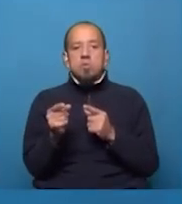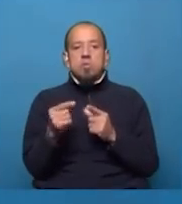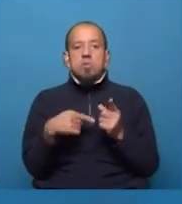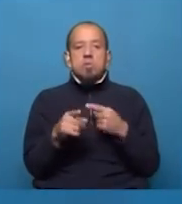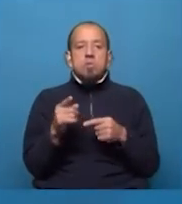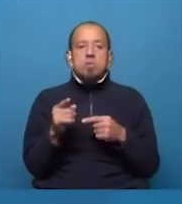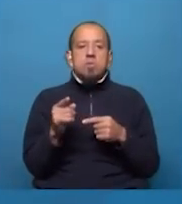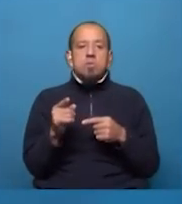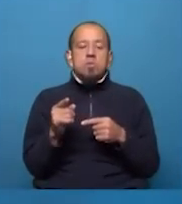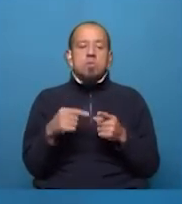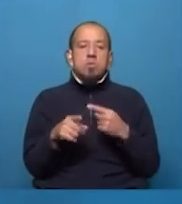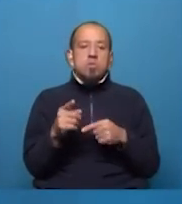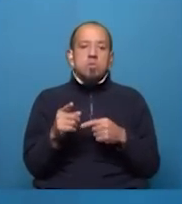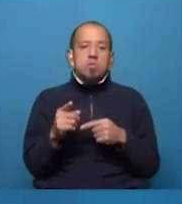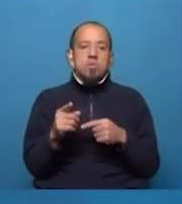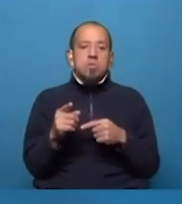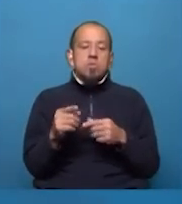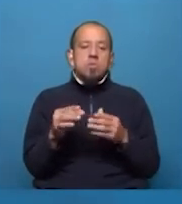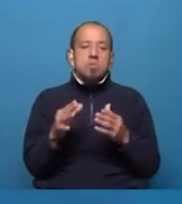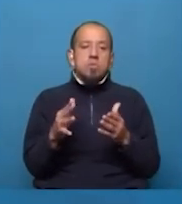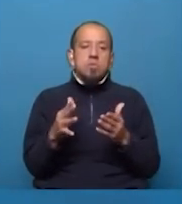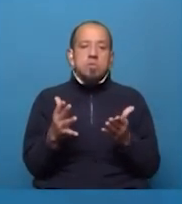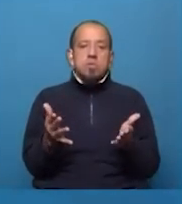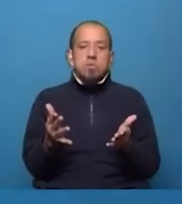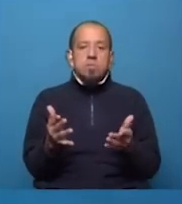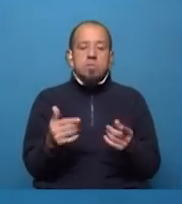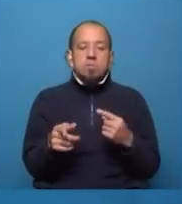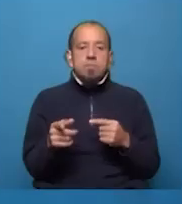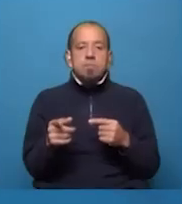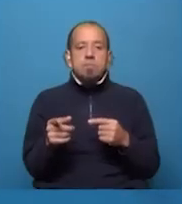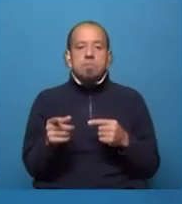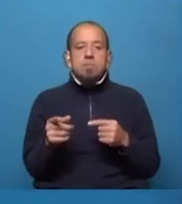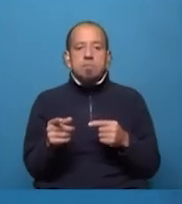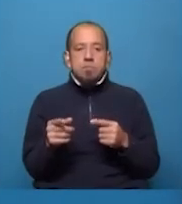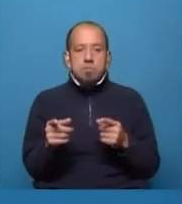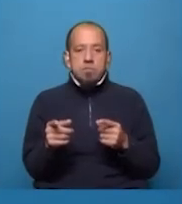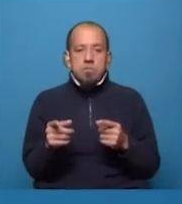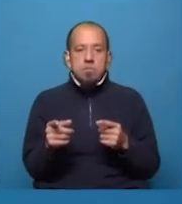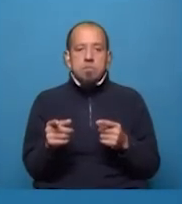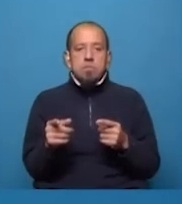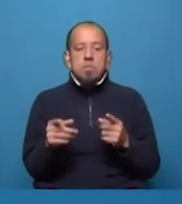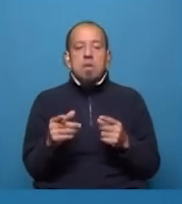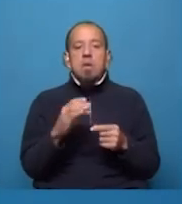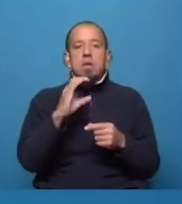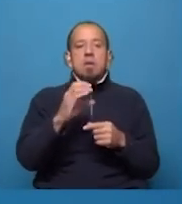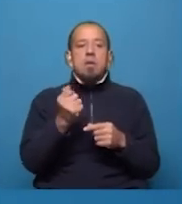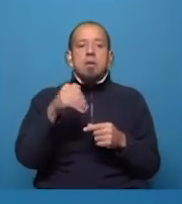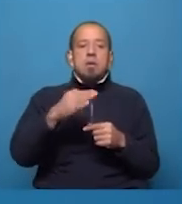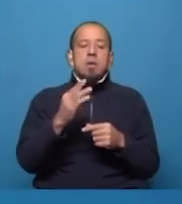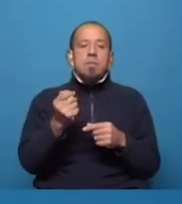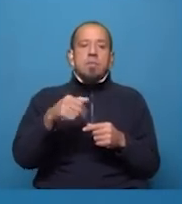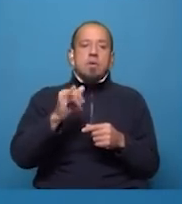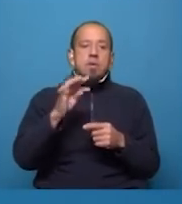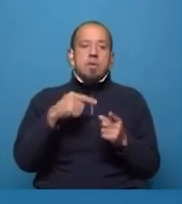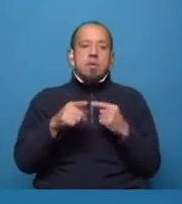cuando vos agarrás una una estructura de la acá ya tuvimos ojo acá la famosa operación campanita Claro que que